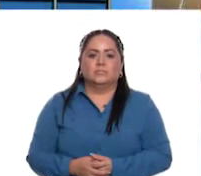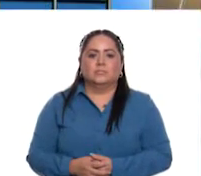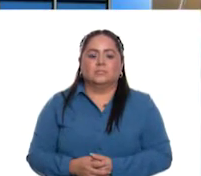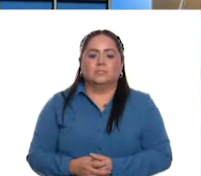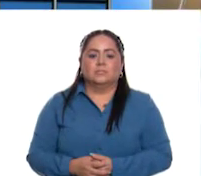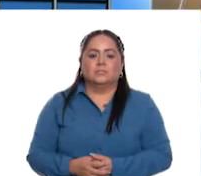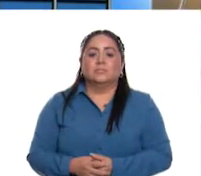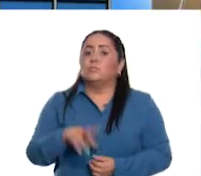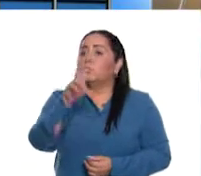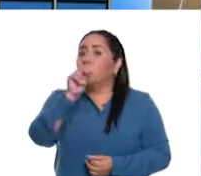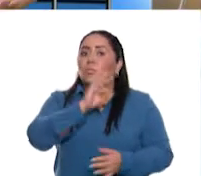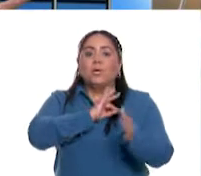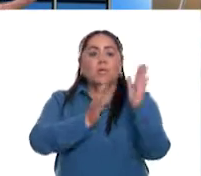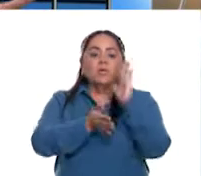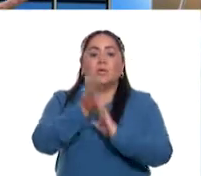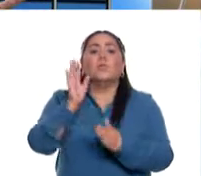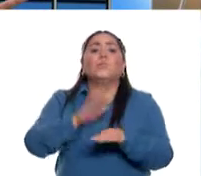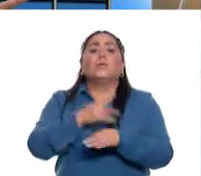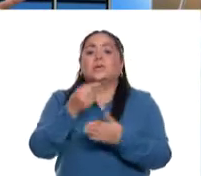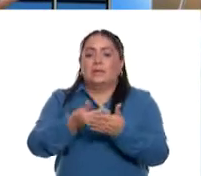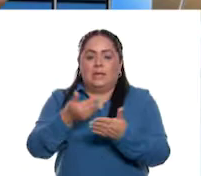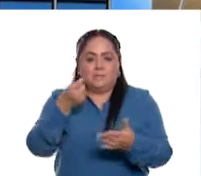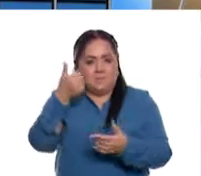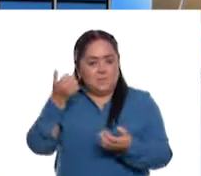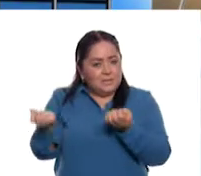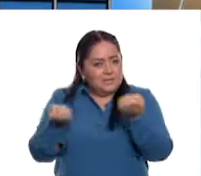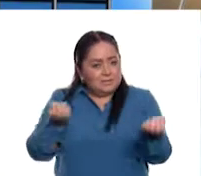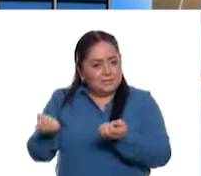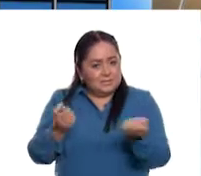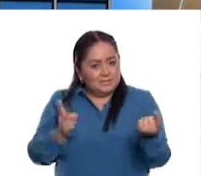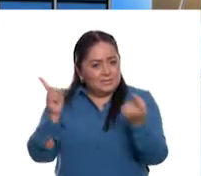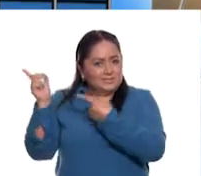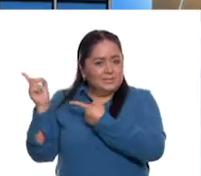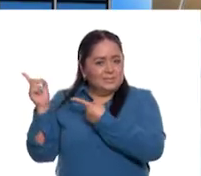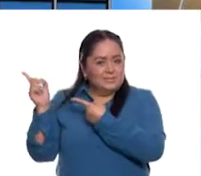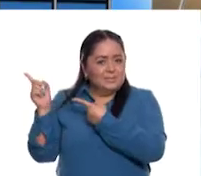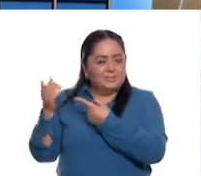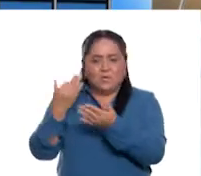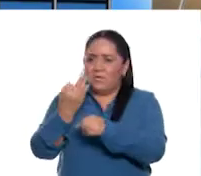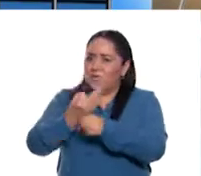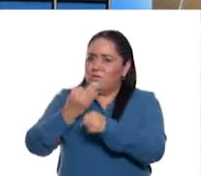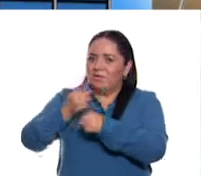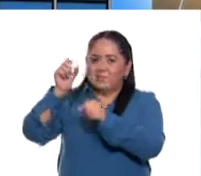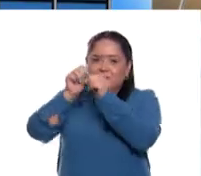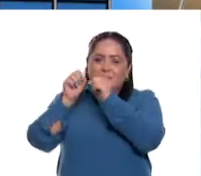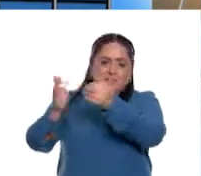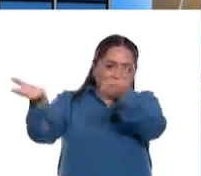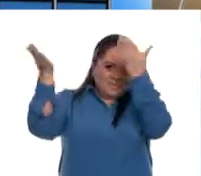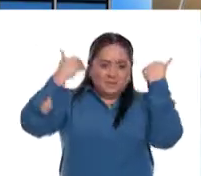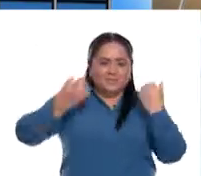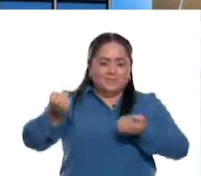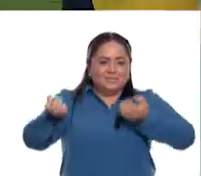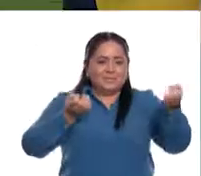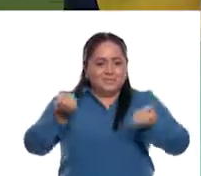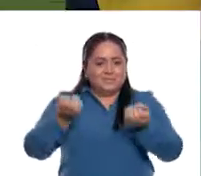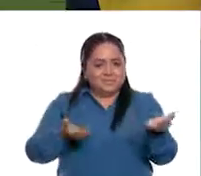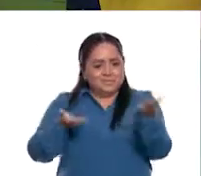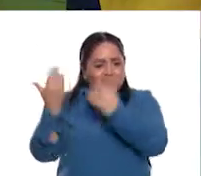¡Ah, no, no podemos irnos porque antes hay que hacer una pausa activa! ¡Ay, ay, ay! ¡Pausa activa en el salón! ¡Vamos a movernos,